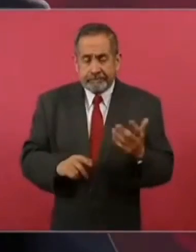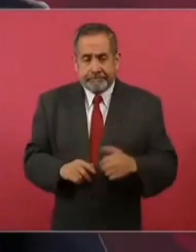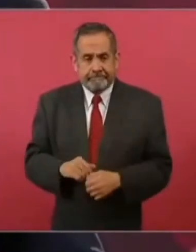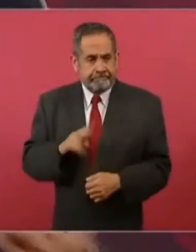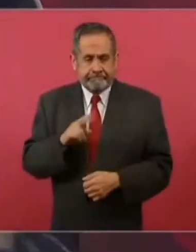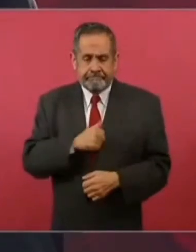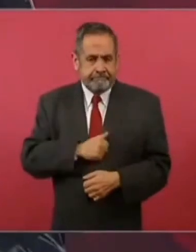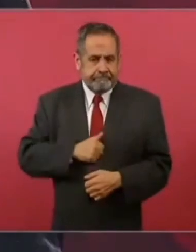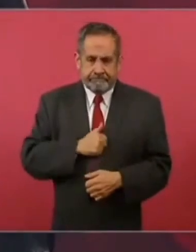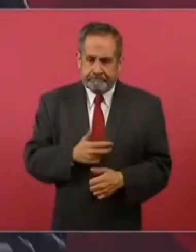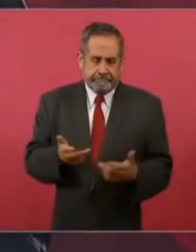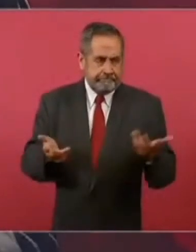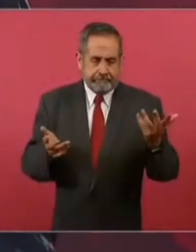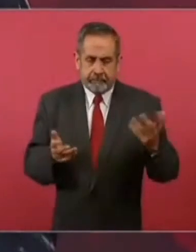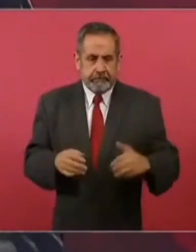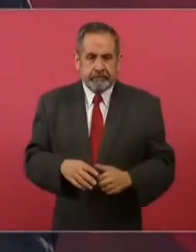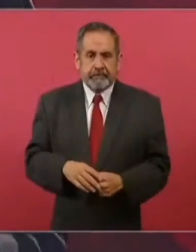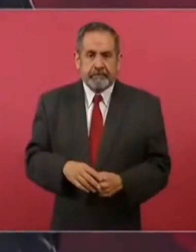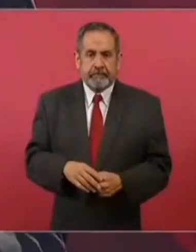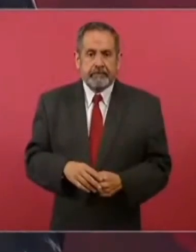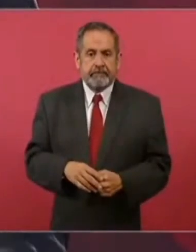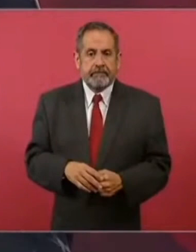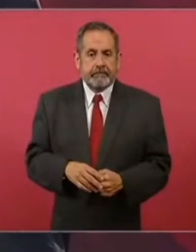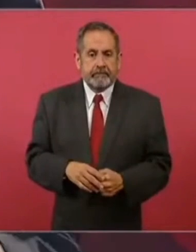muy lamentable porque este